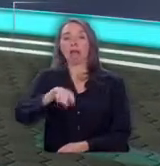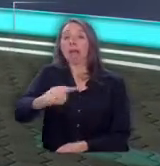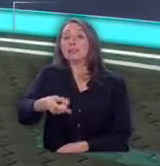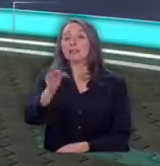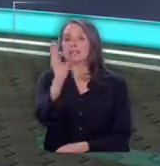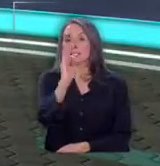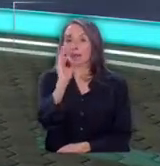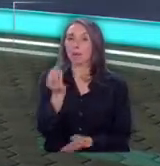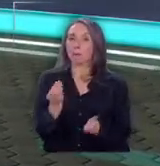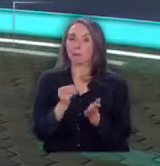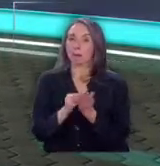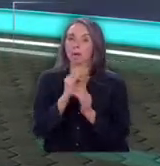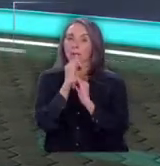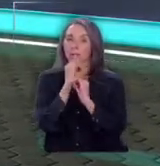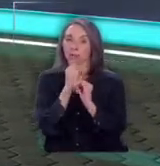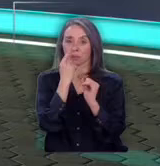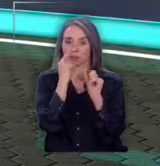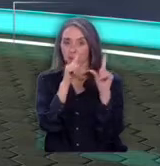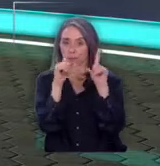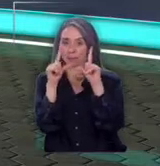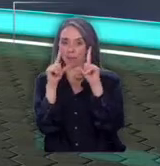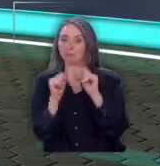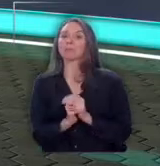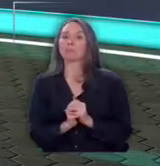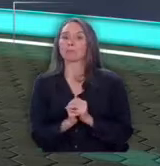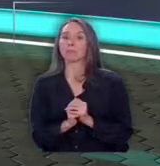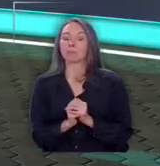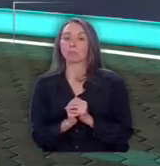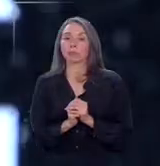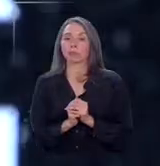sábado más detalles a continuación